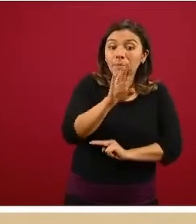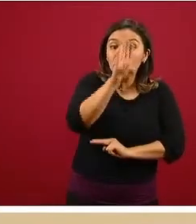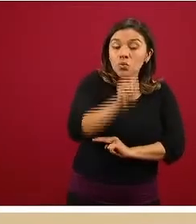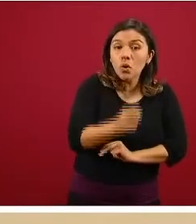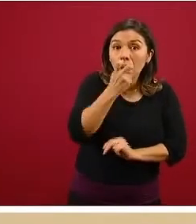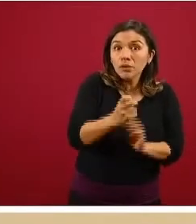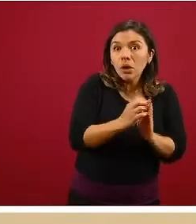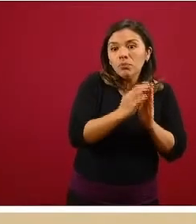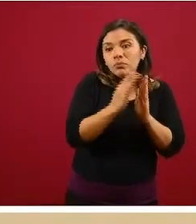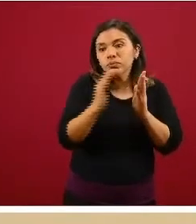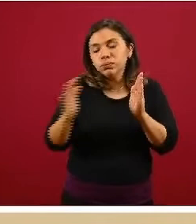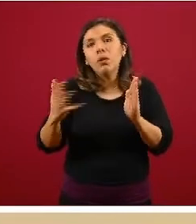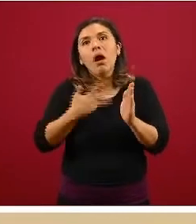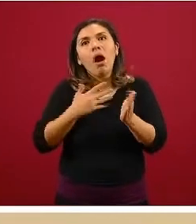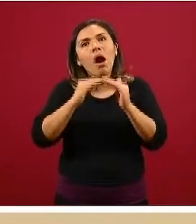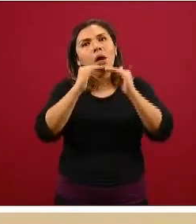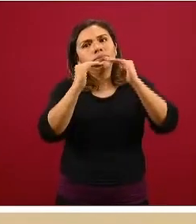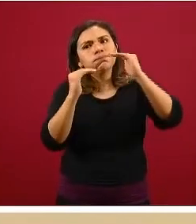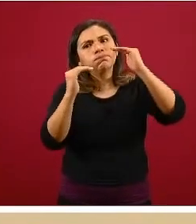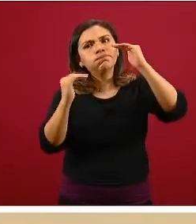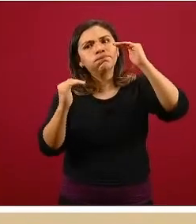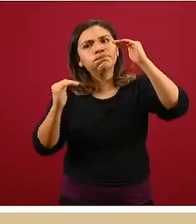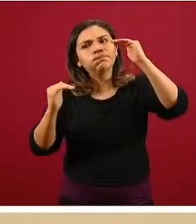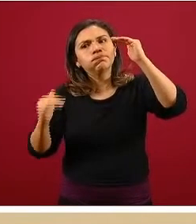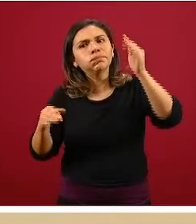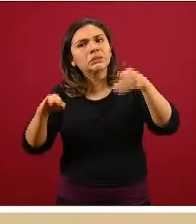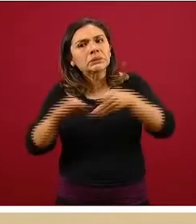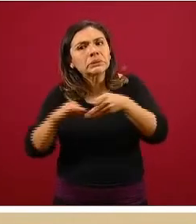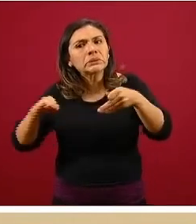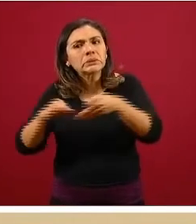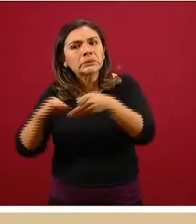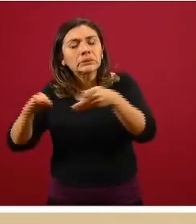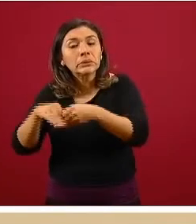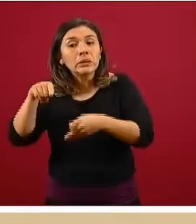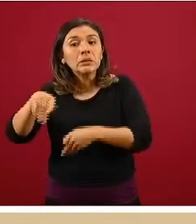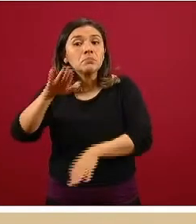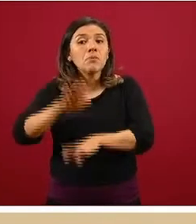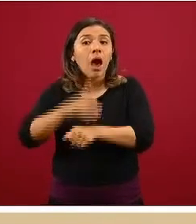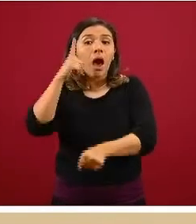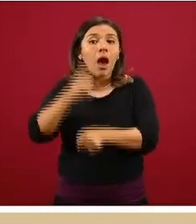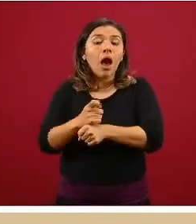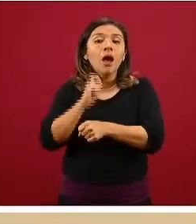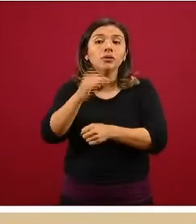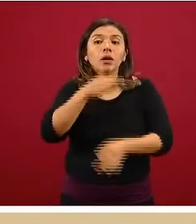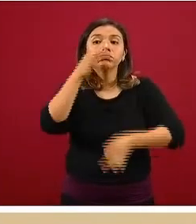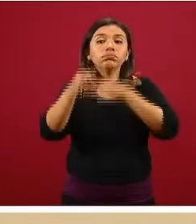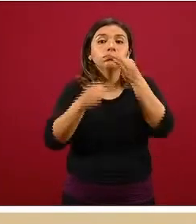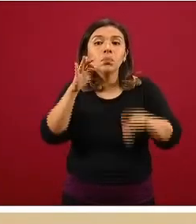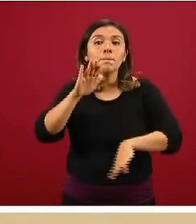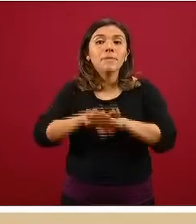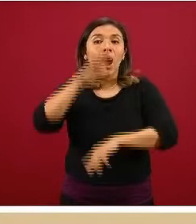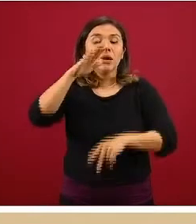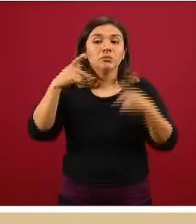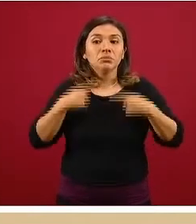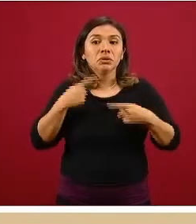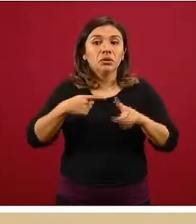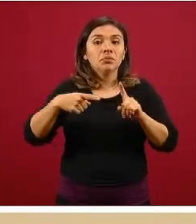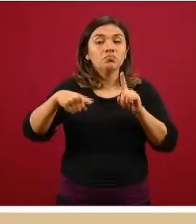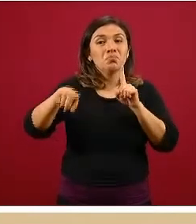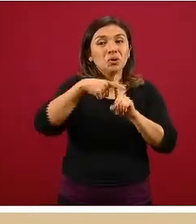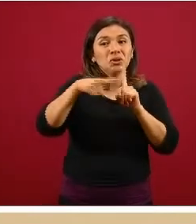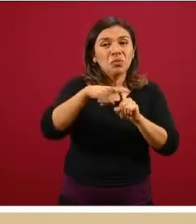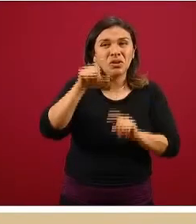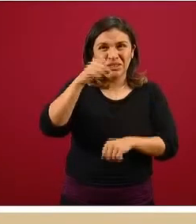29, que es la que un mayor número de casos totales se ha notificado, ya sean estos